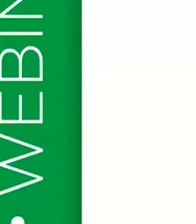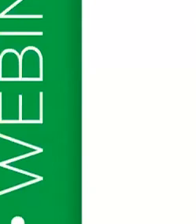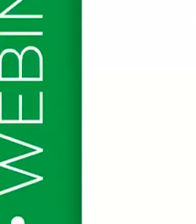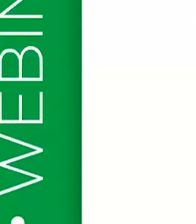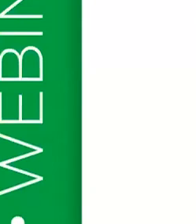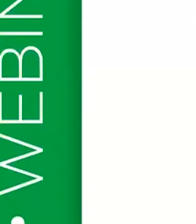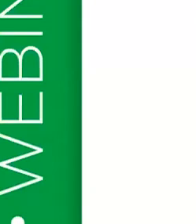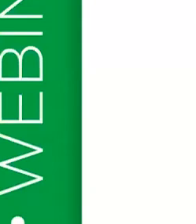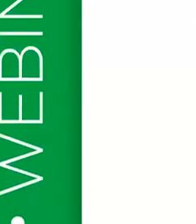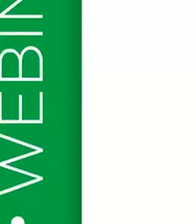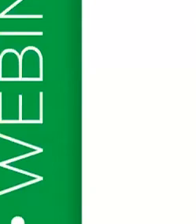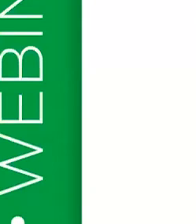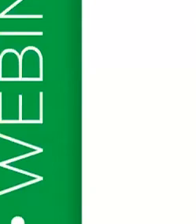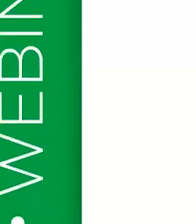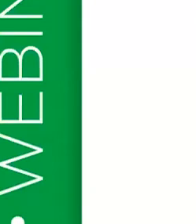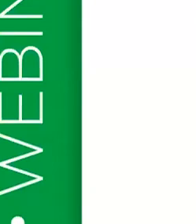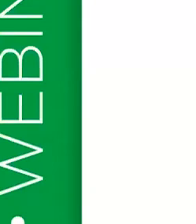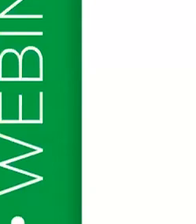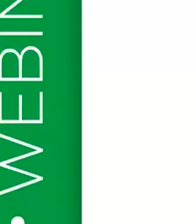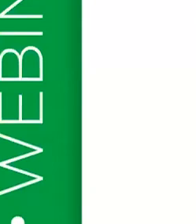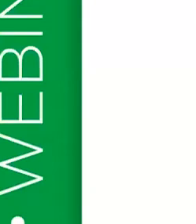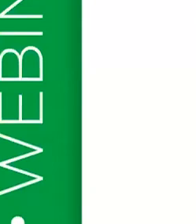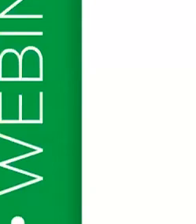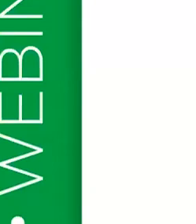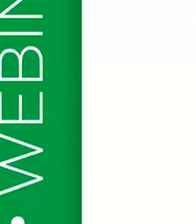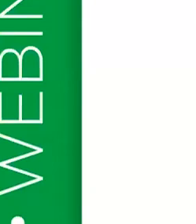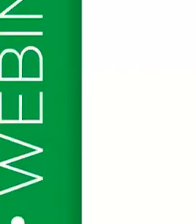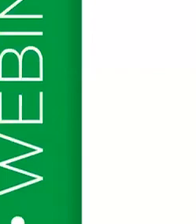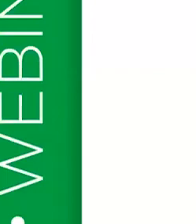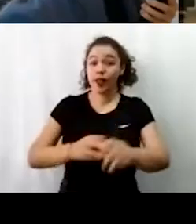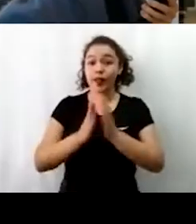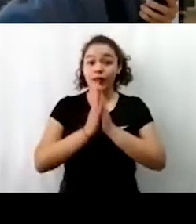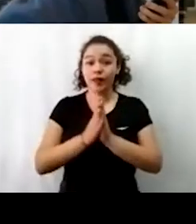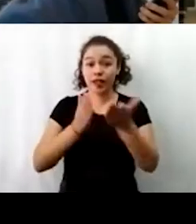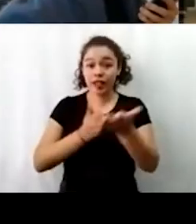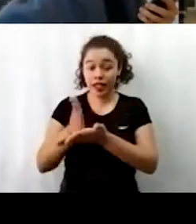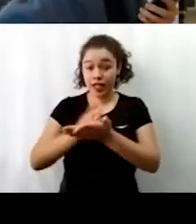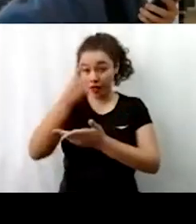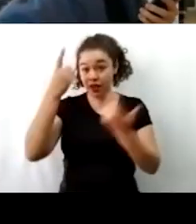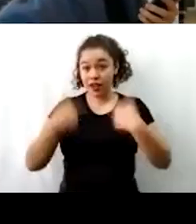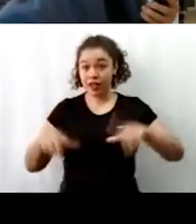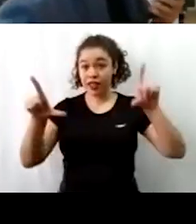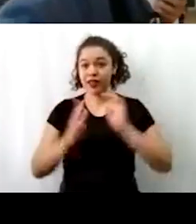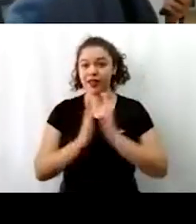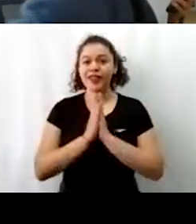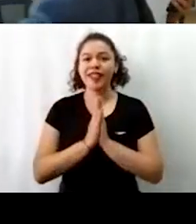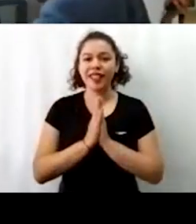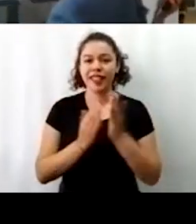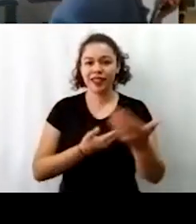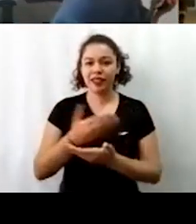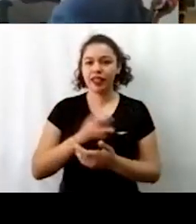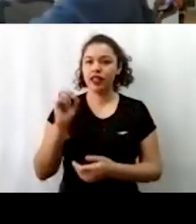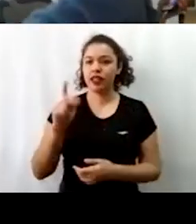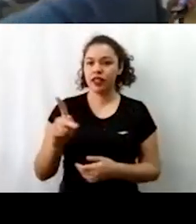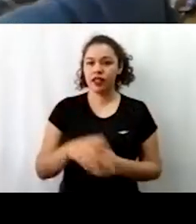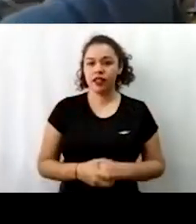¿verdad? Hola, buenas tardes. ¿Podría tener acceso para compartir la pantalla, por favor? Ok. Oye, es